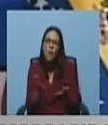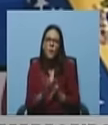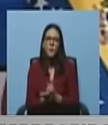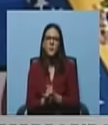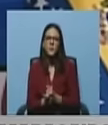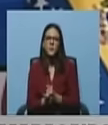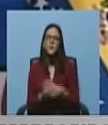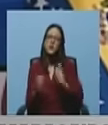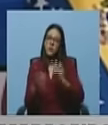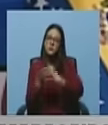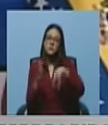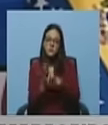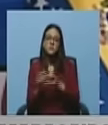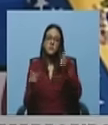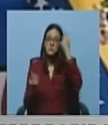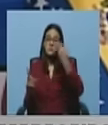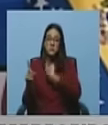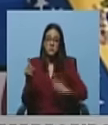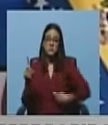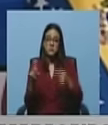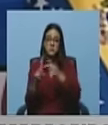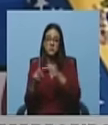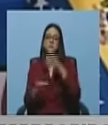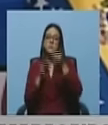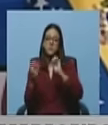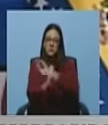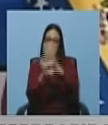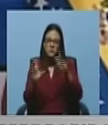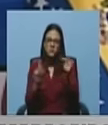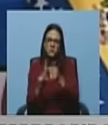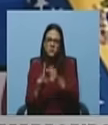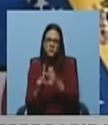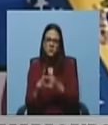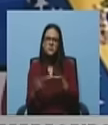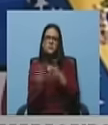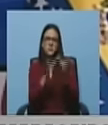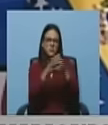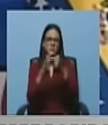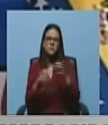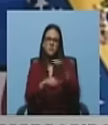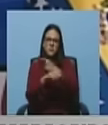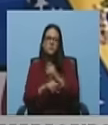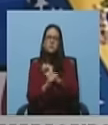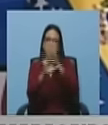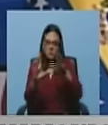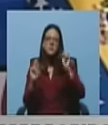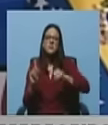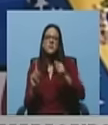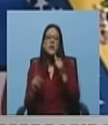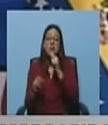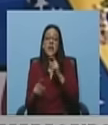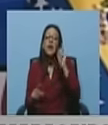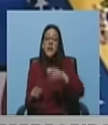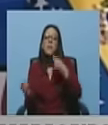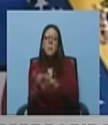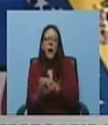Y repito, allí el presidente ha sido muy claro, los organismos del Estado han sido muy claros, caiga quien